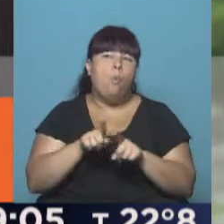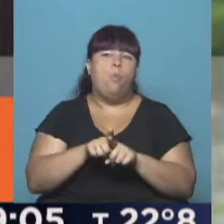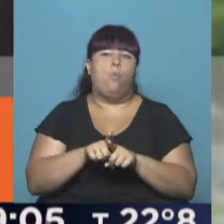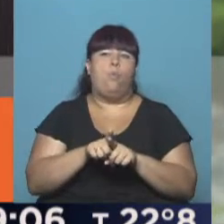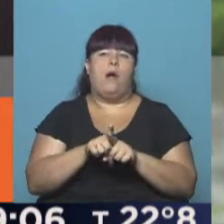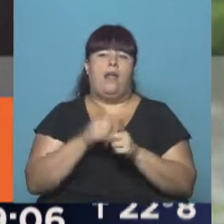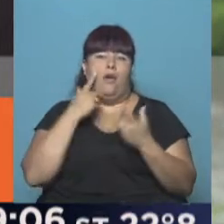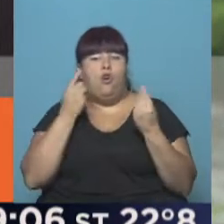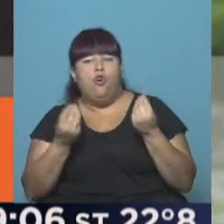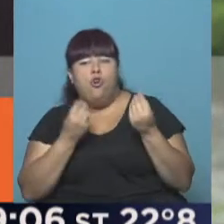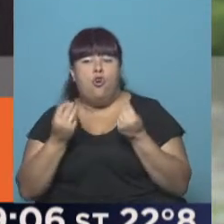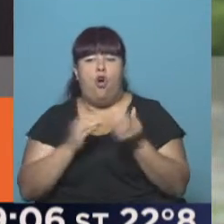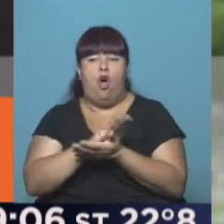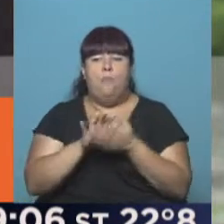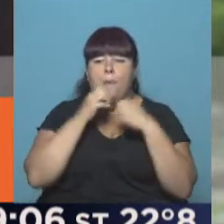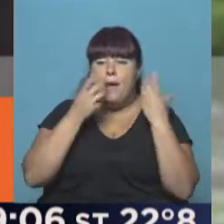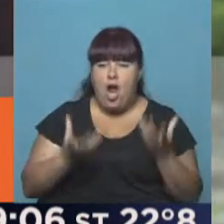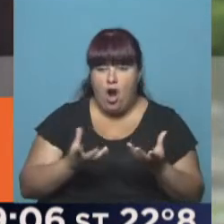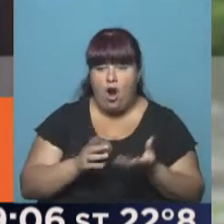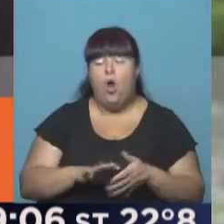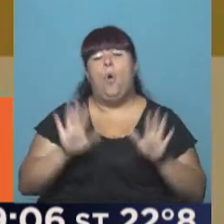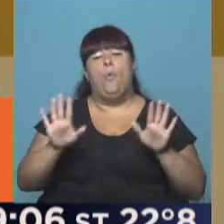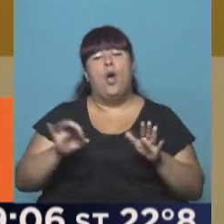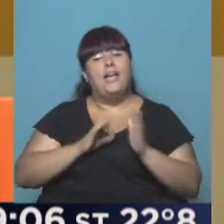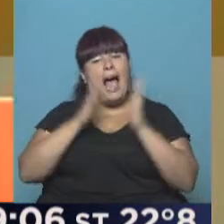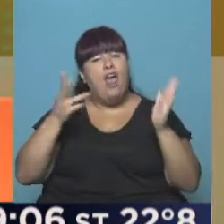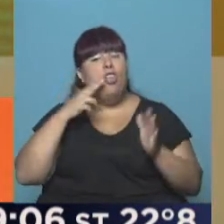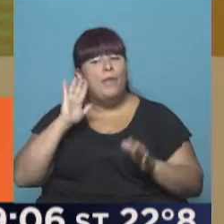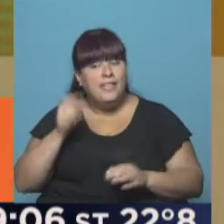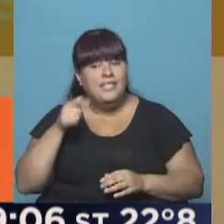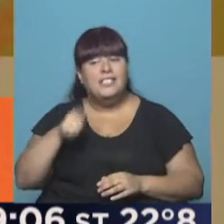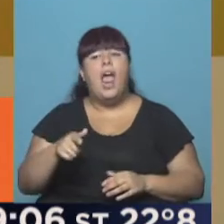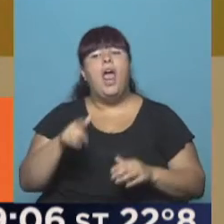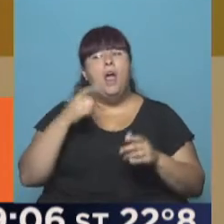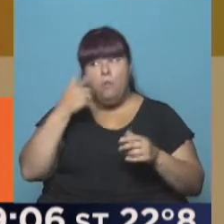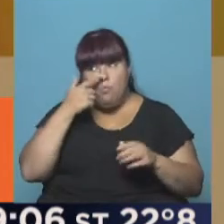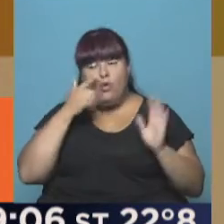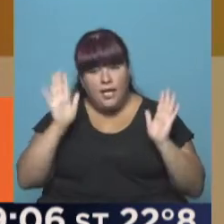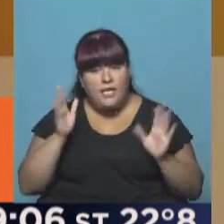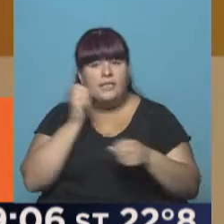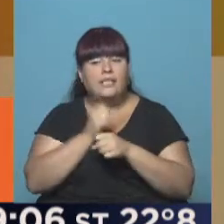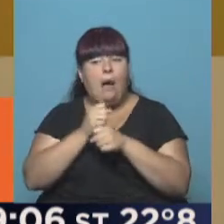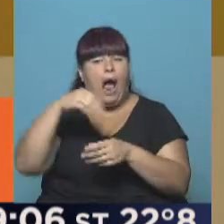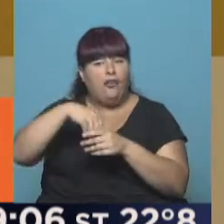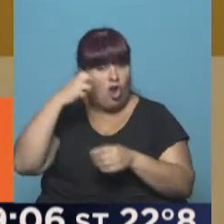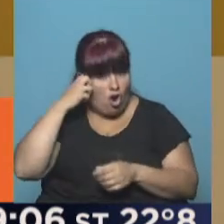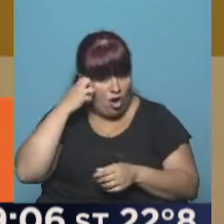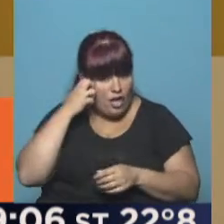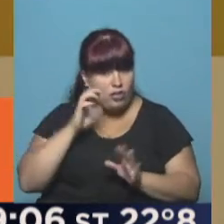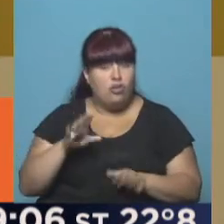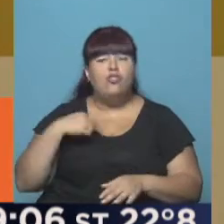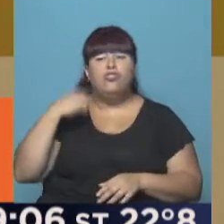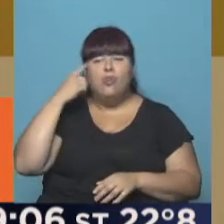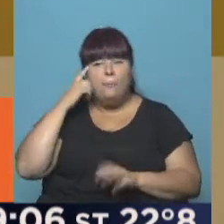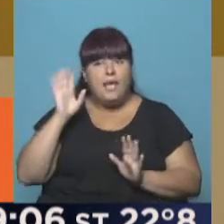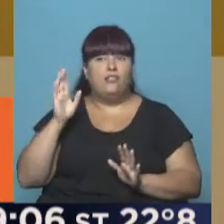ver cómo cómo se mejora la situación bueno el año 2016 y en ese sentido ha sido muy interesante el trabajo parlamentario que se ha hecho yo